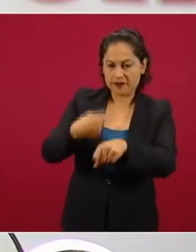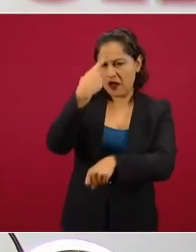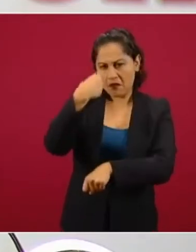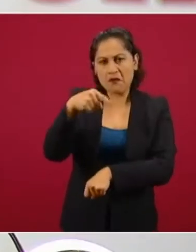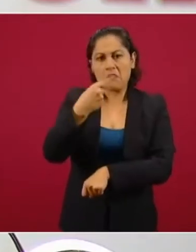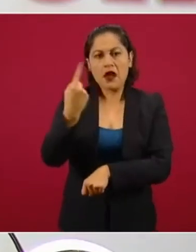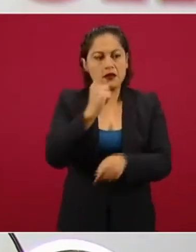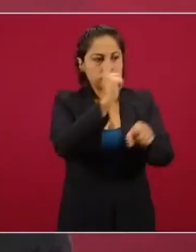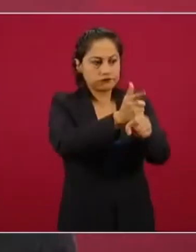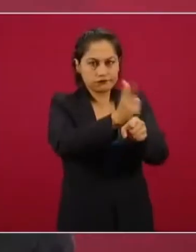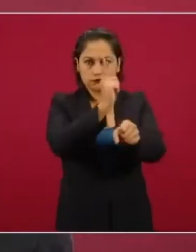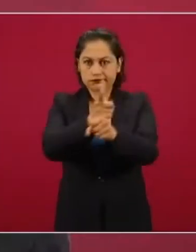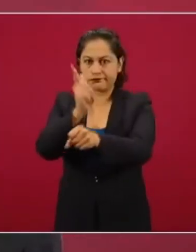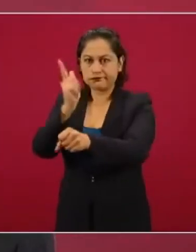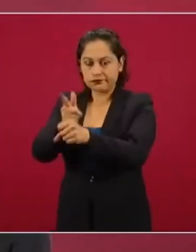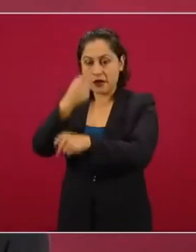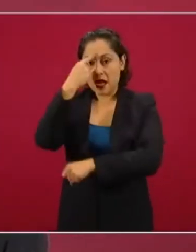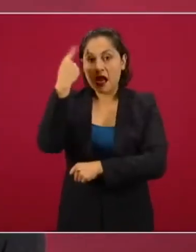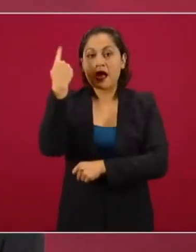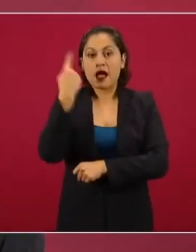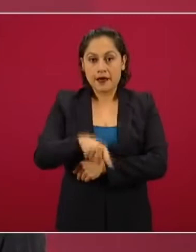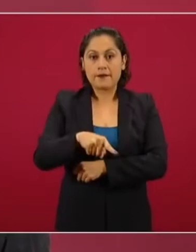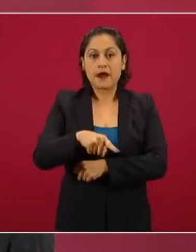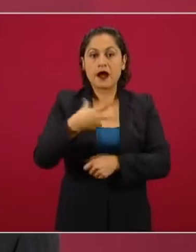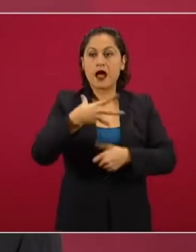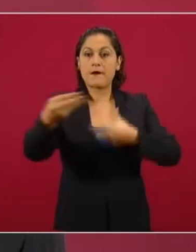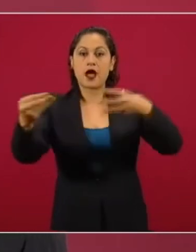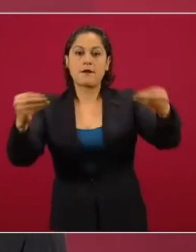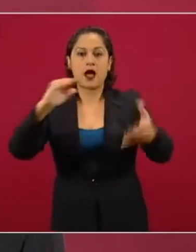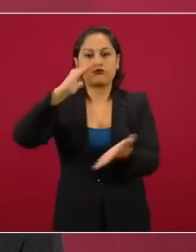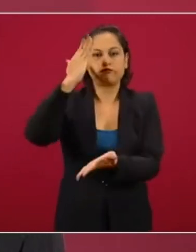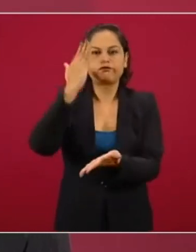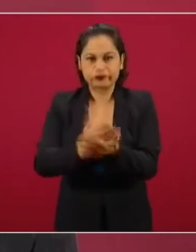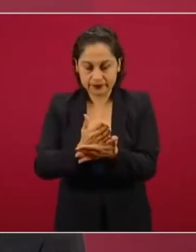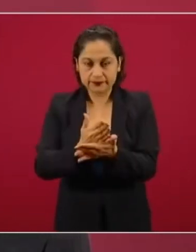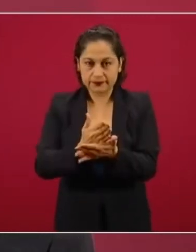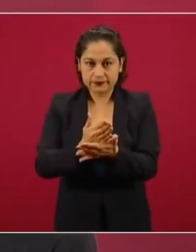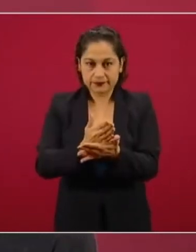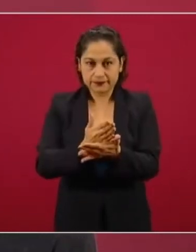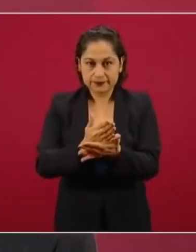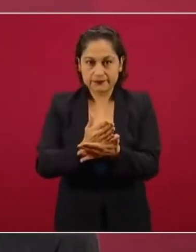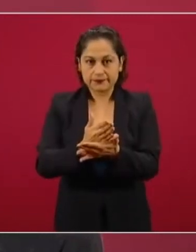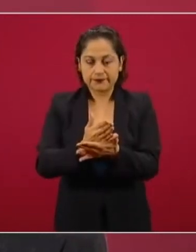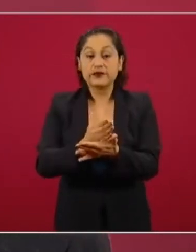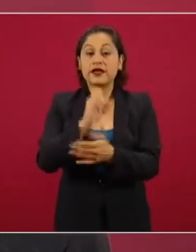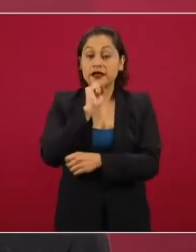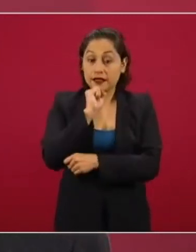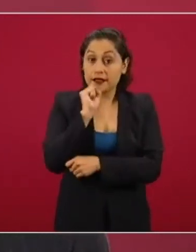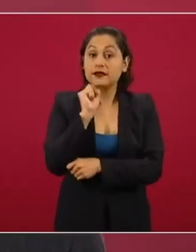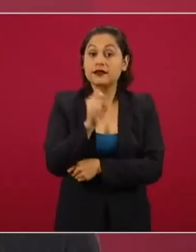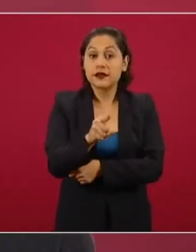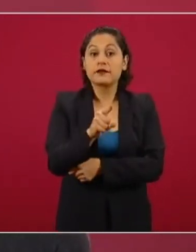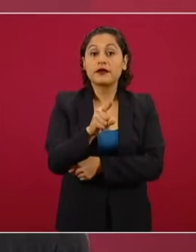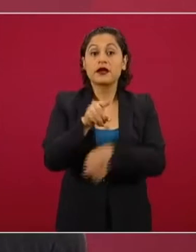atenderlas oportunamente, de interrumpir las cadenas de transmisión del virus SARS-CoV-2 y también de